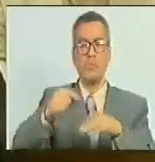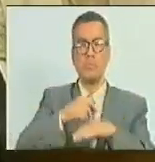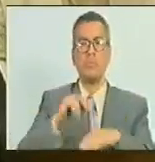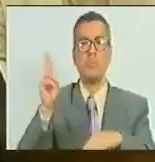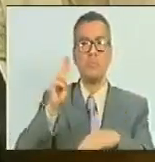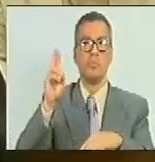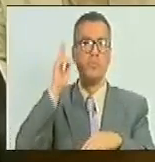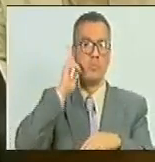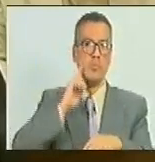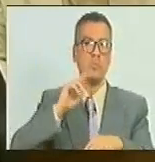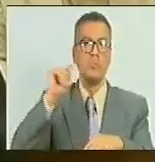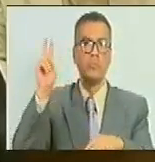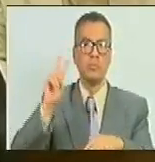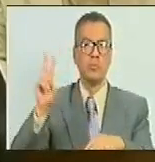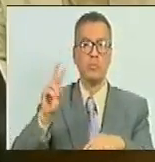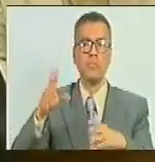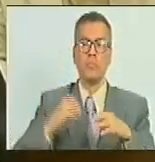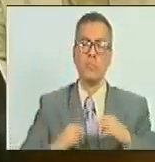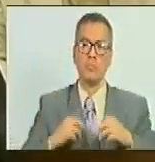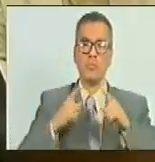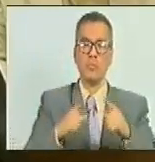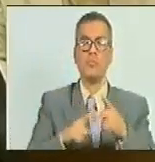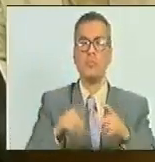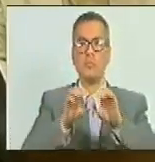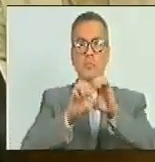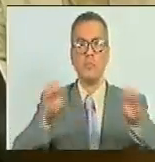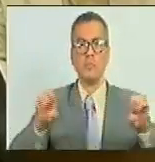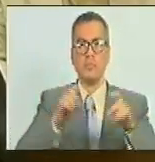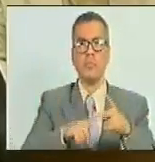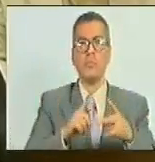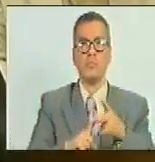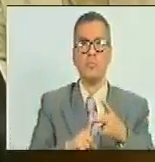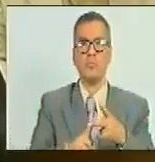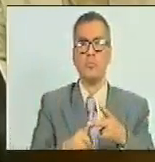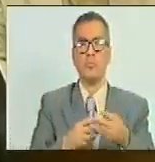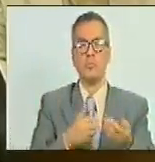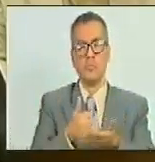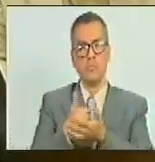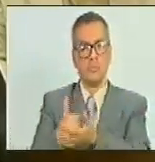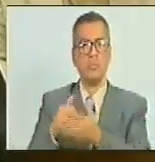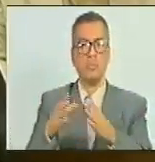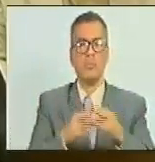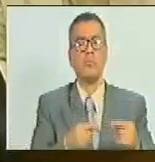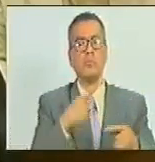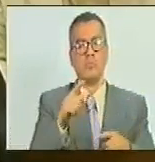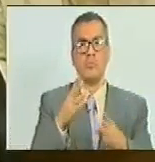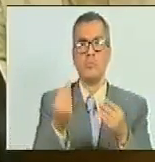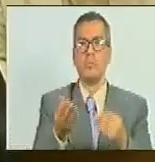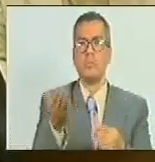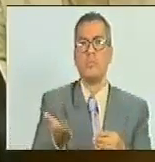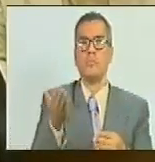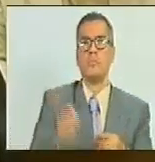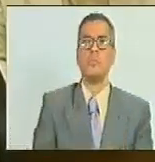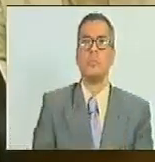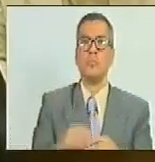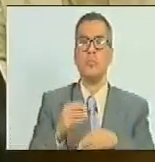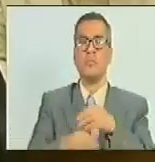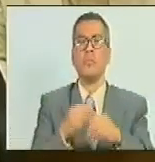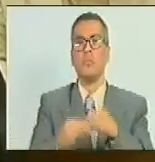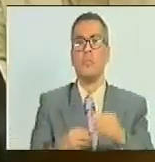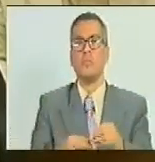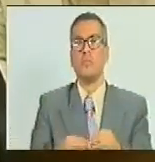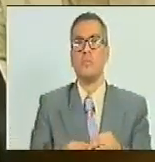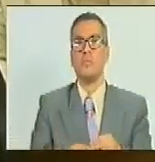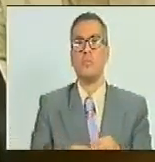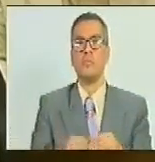en materia de la salud, de la educación, de la solidaridad y, muy importante, en materia de